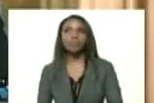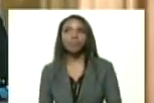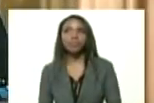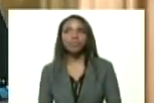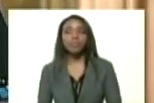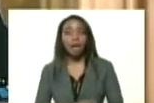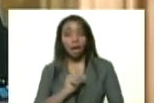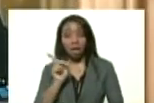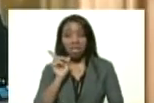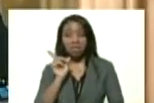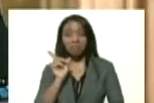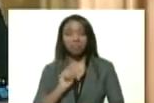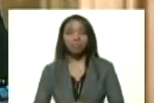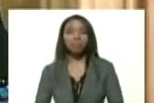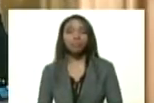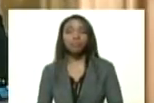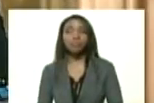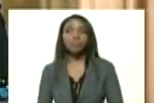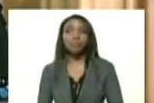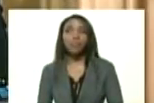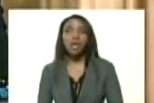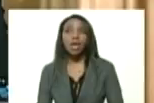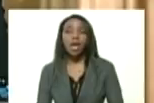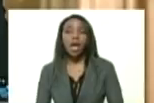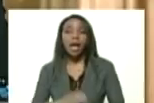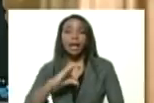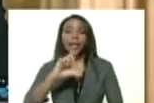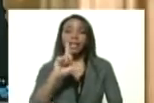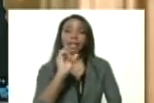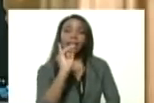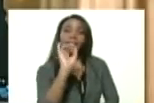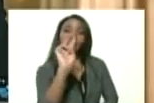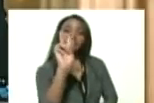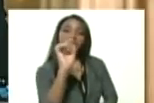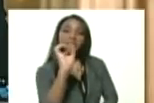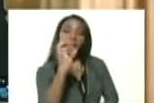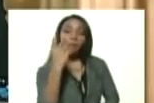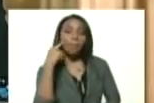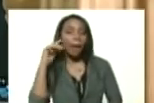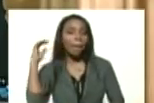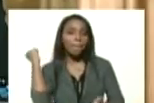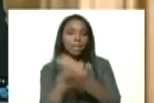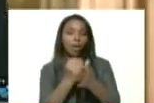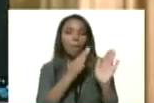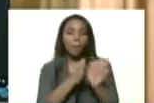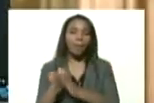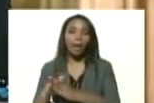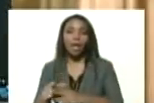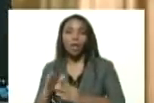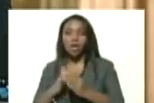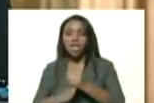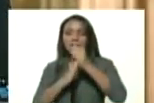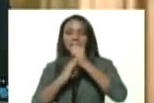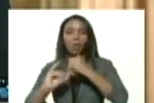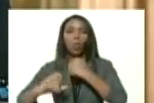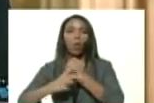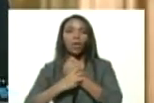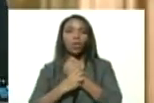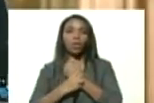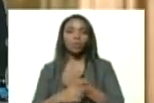ahí está primera cara diciendo que el plan para matarnos lo dirigía why do